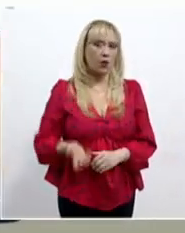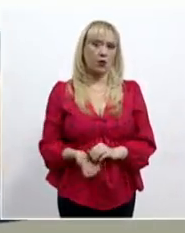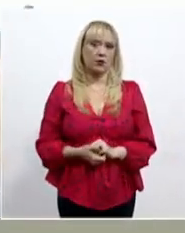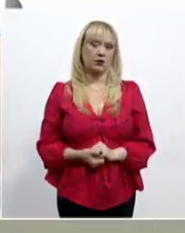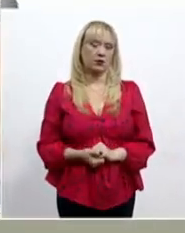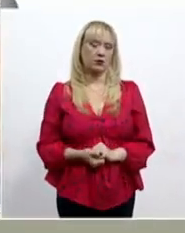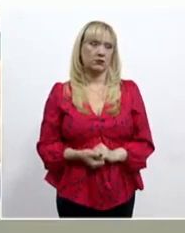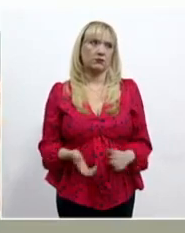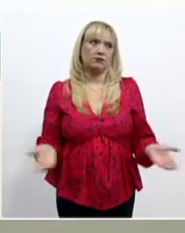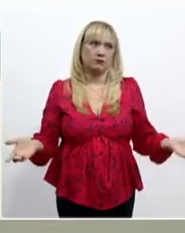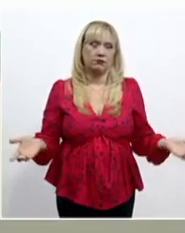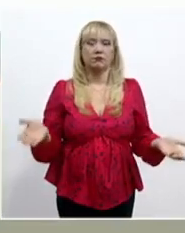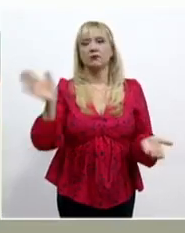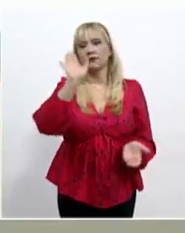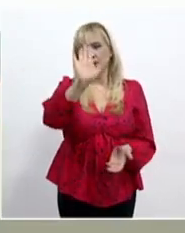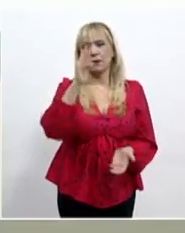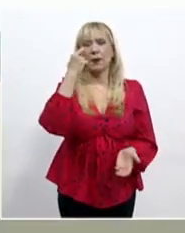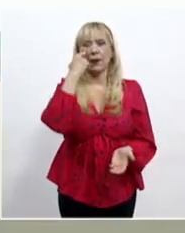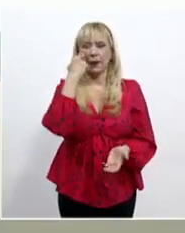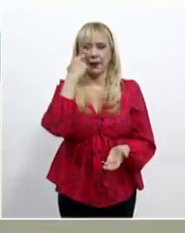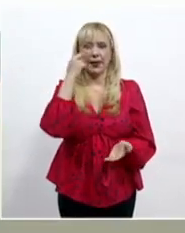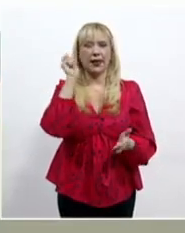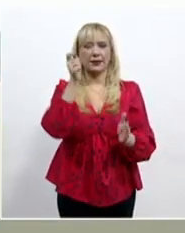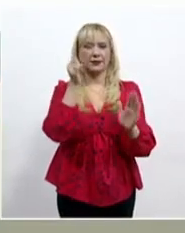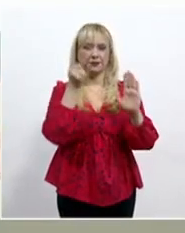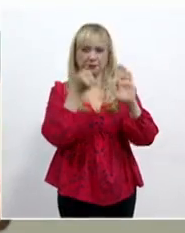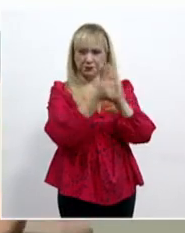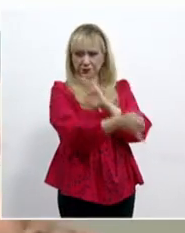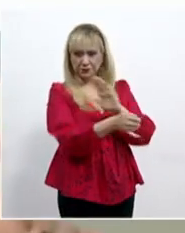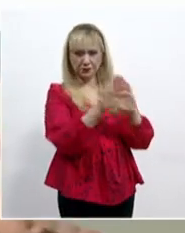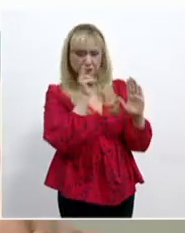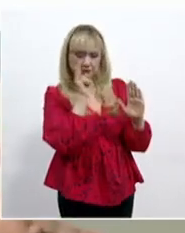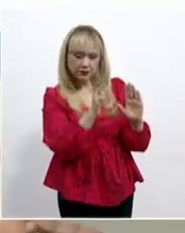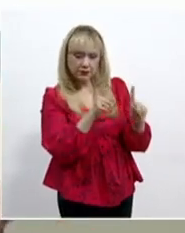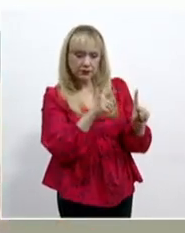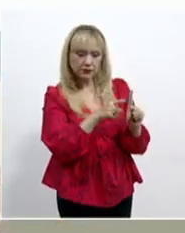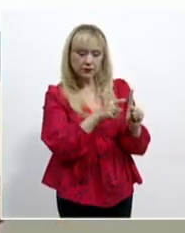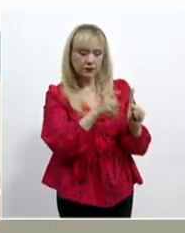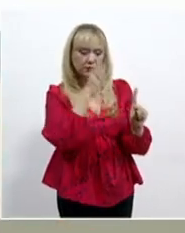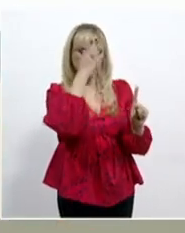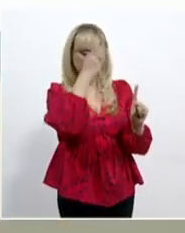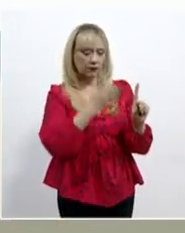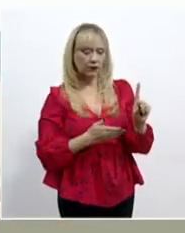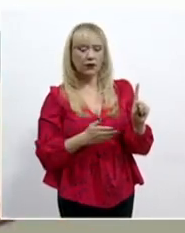Todo esto, si lo vemos de una forma objetiva, me parece que sí es